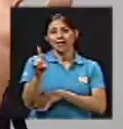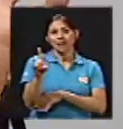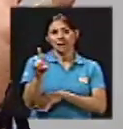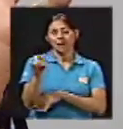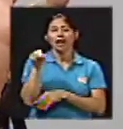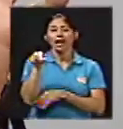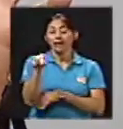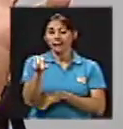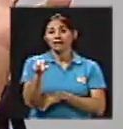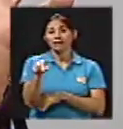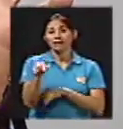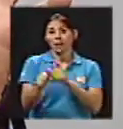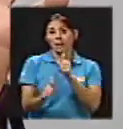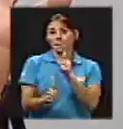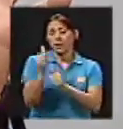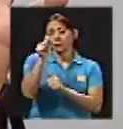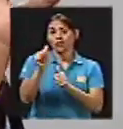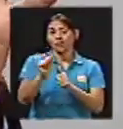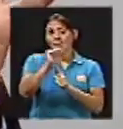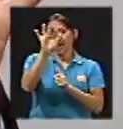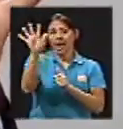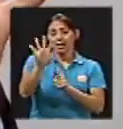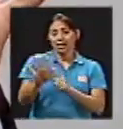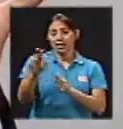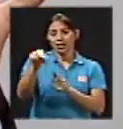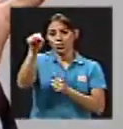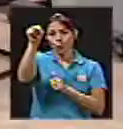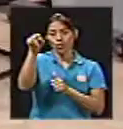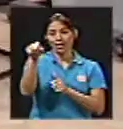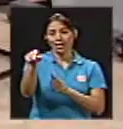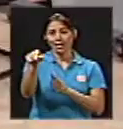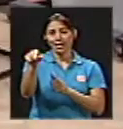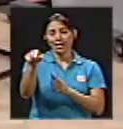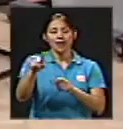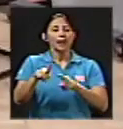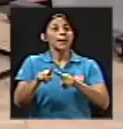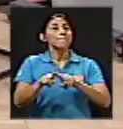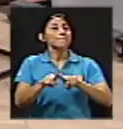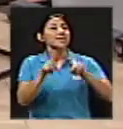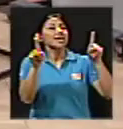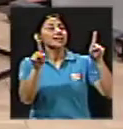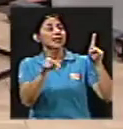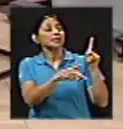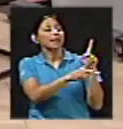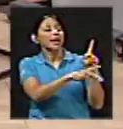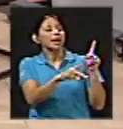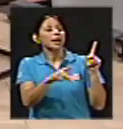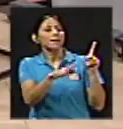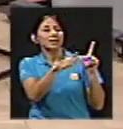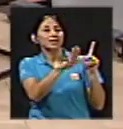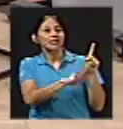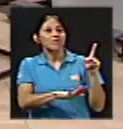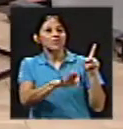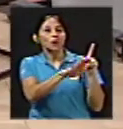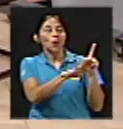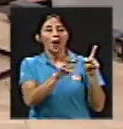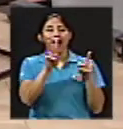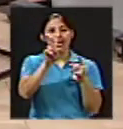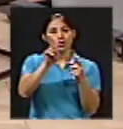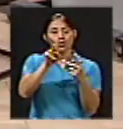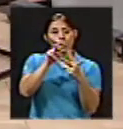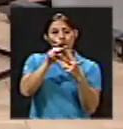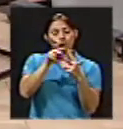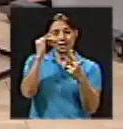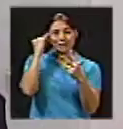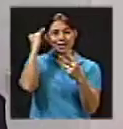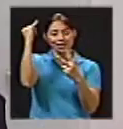mayoritariamente Atlántico y casi Atlántico Norte. Mientras que en el Pacífico me parece que hay dos iniciativas, una que